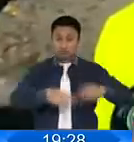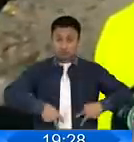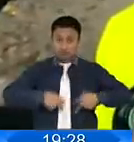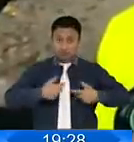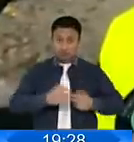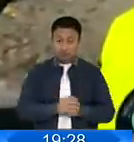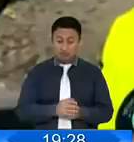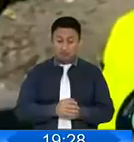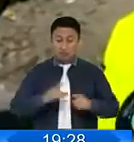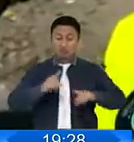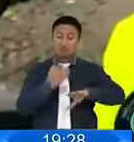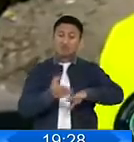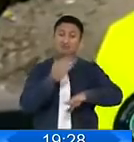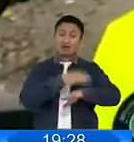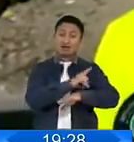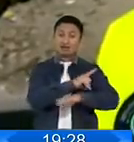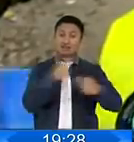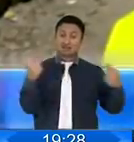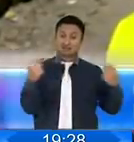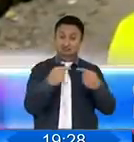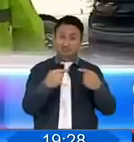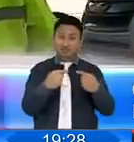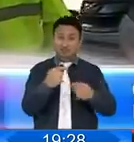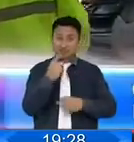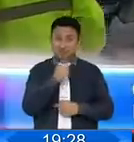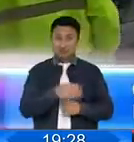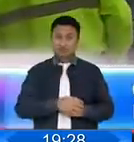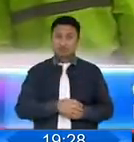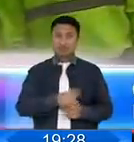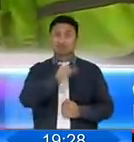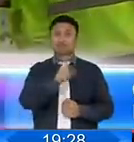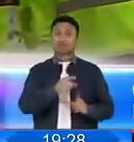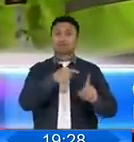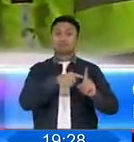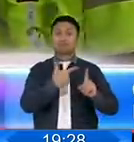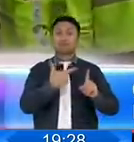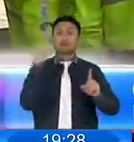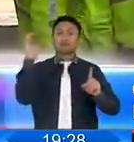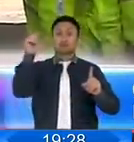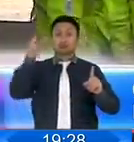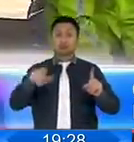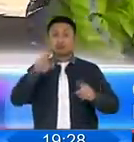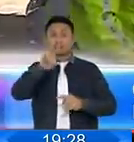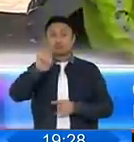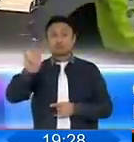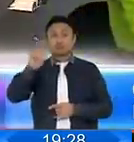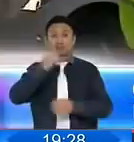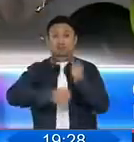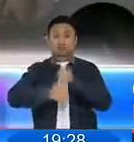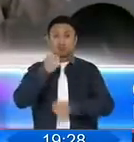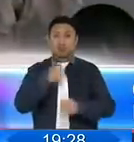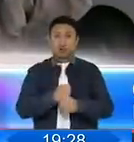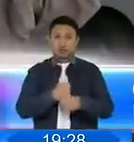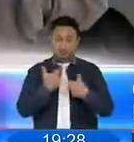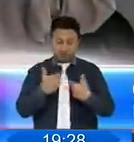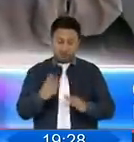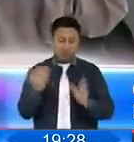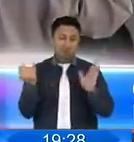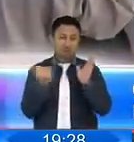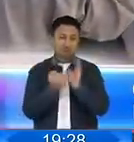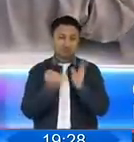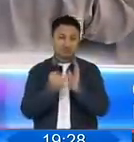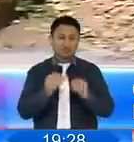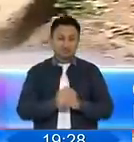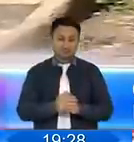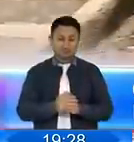tipo de contienda entre ellos. La víctima era un ciudadano colombiano de 27 años de edad, plenamente identificado. A la inspección